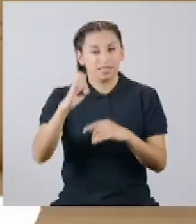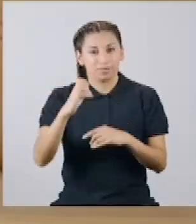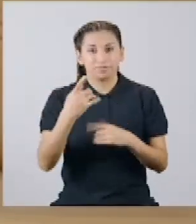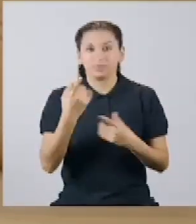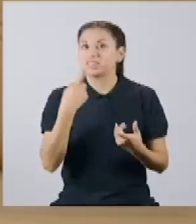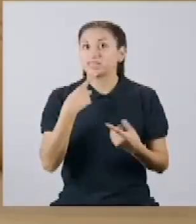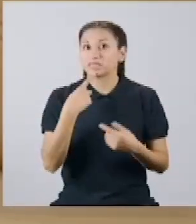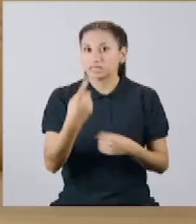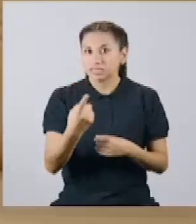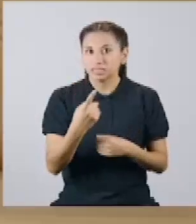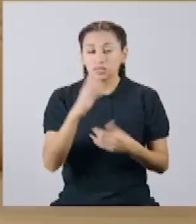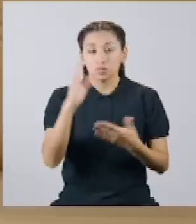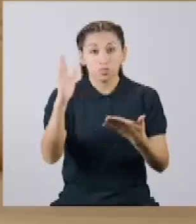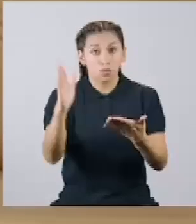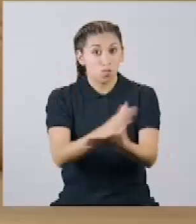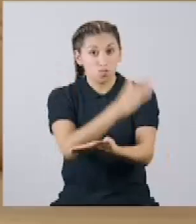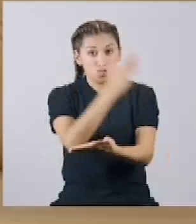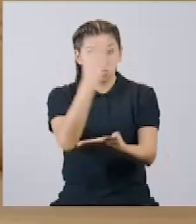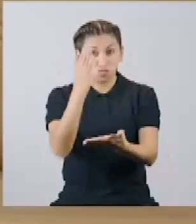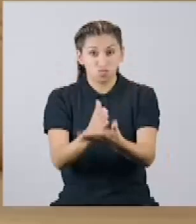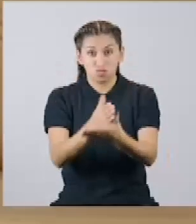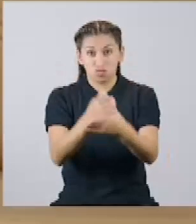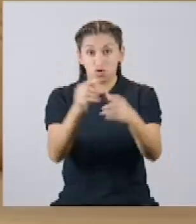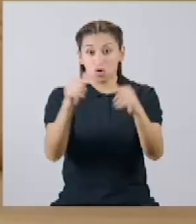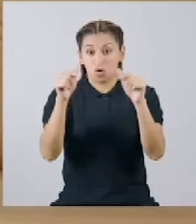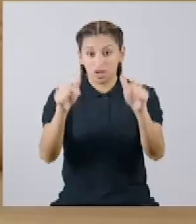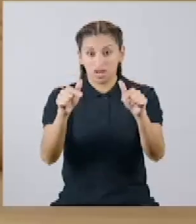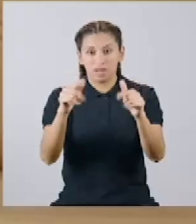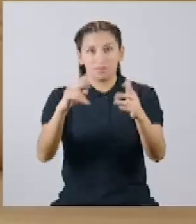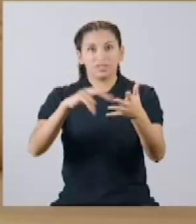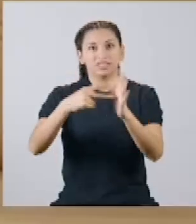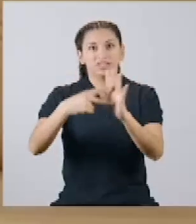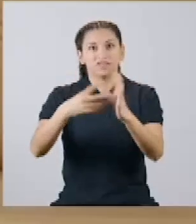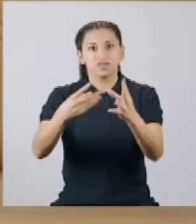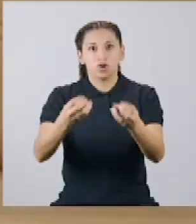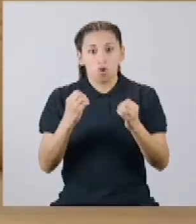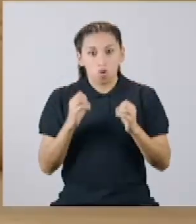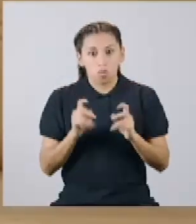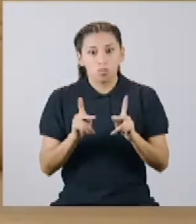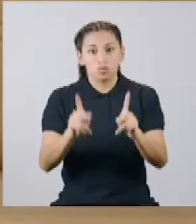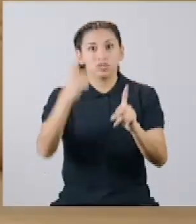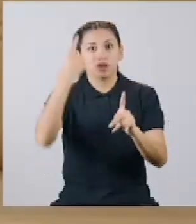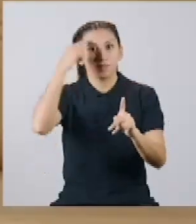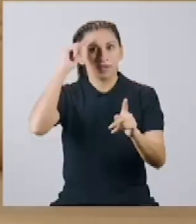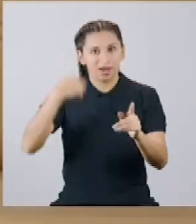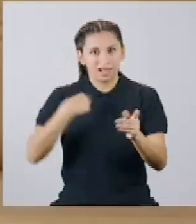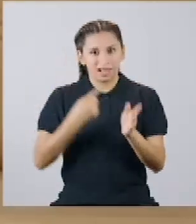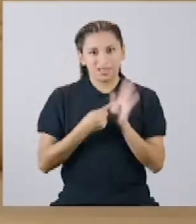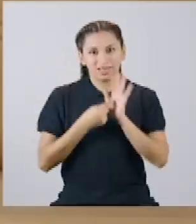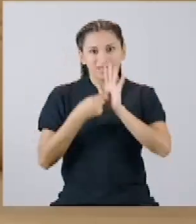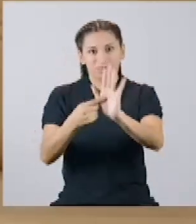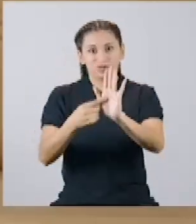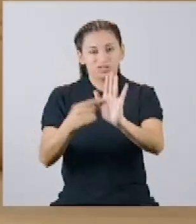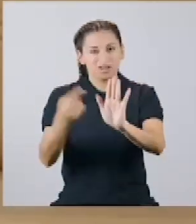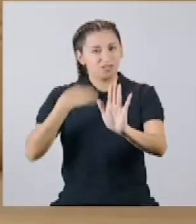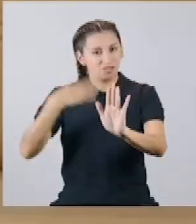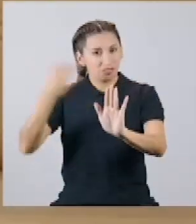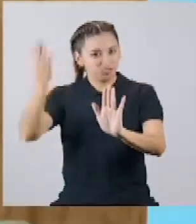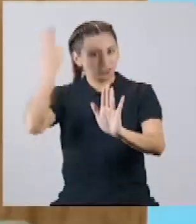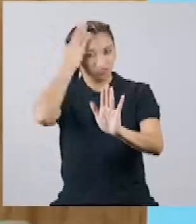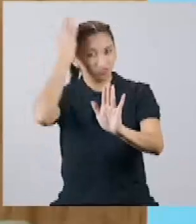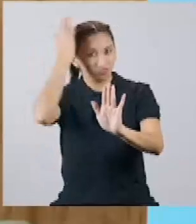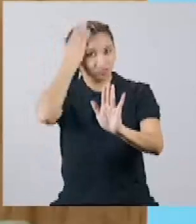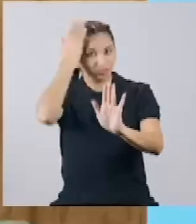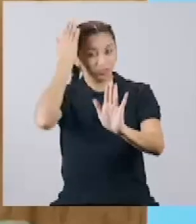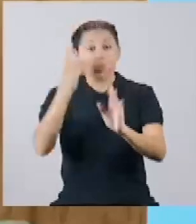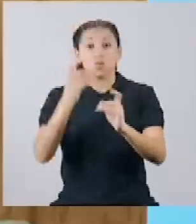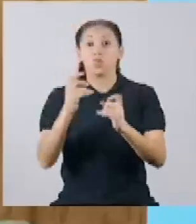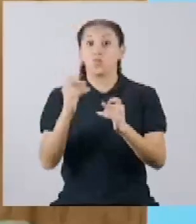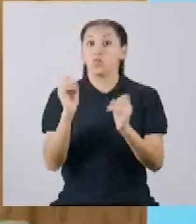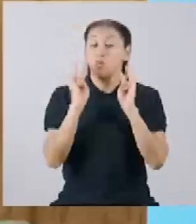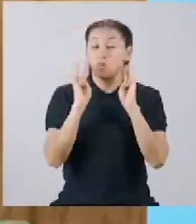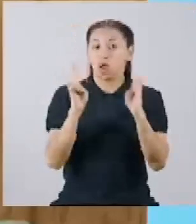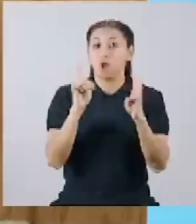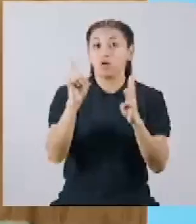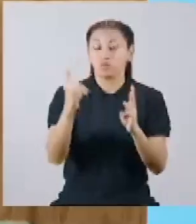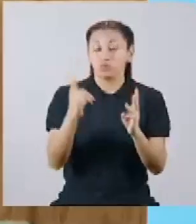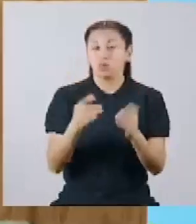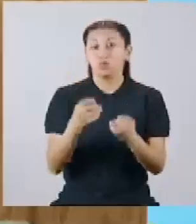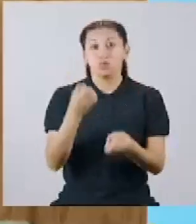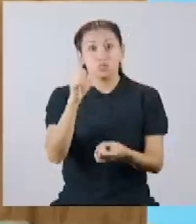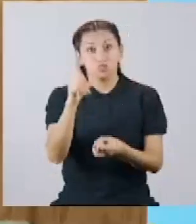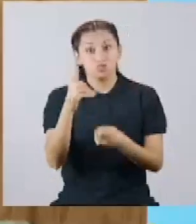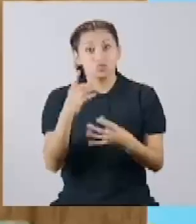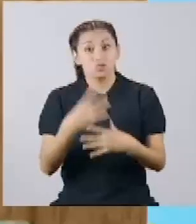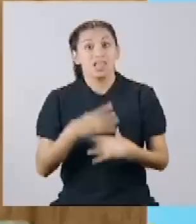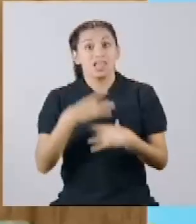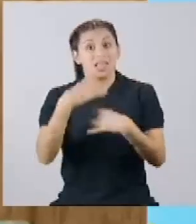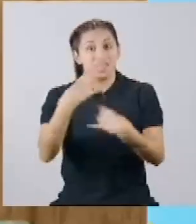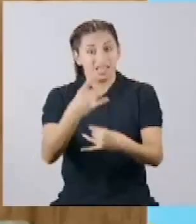decía: los problemas son oportunidades para demostrar lo que se sabe. ¿Cuántas citas interesantes has